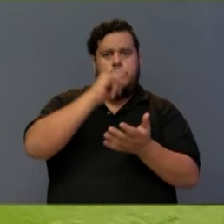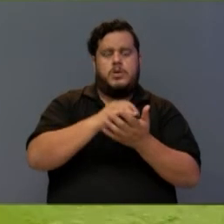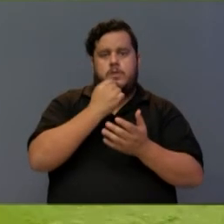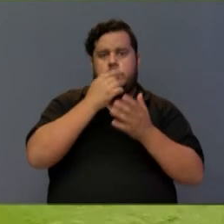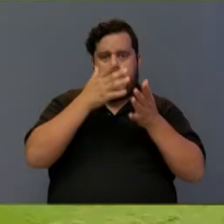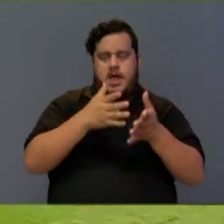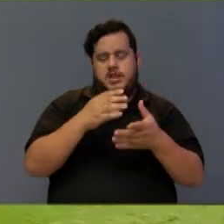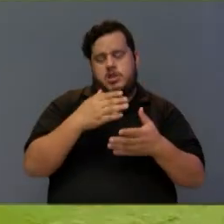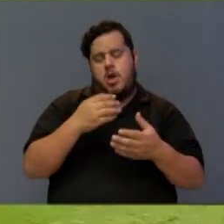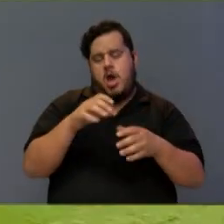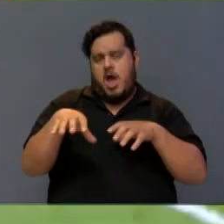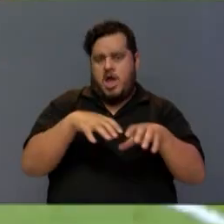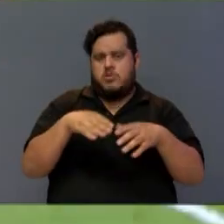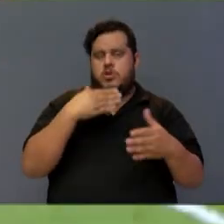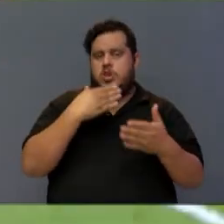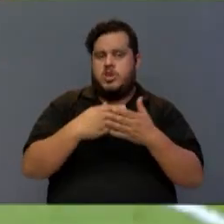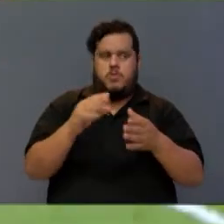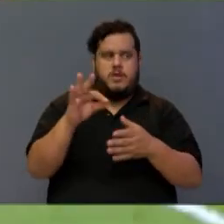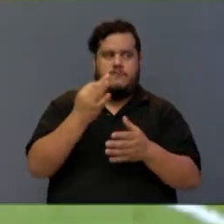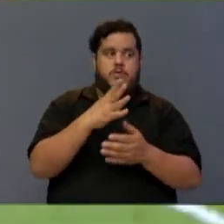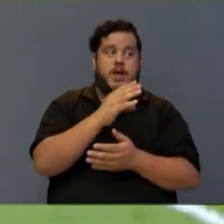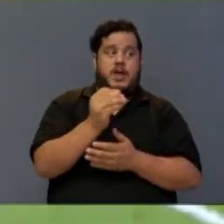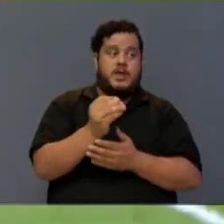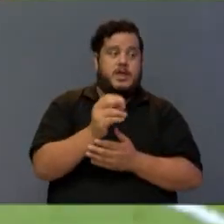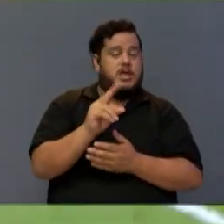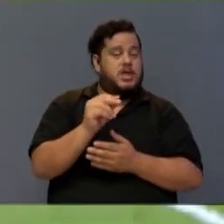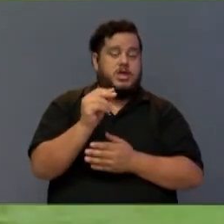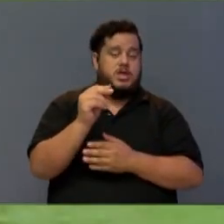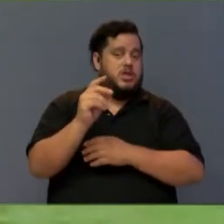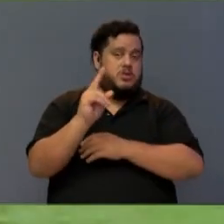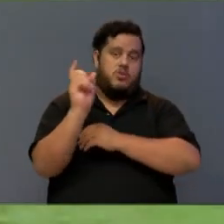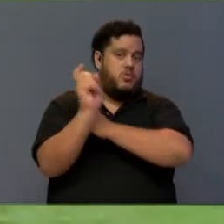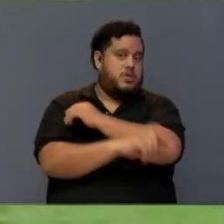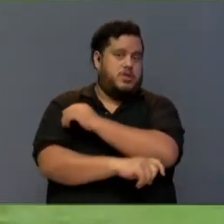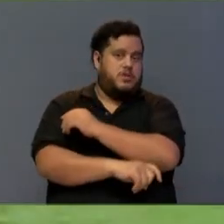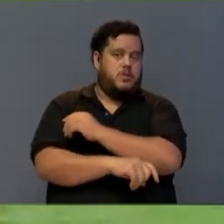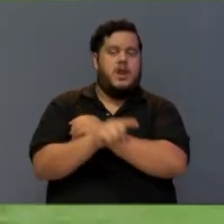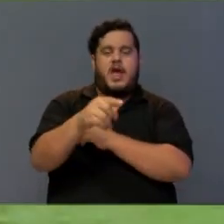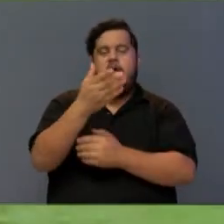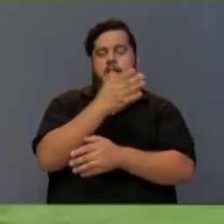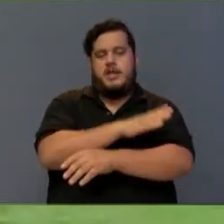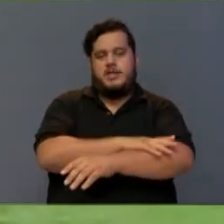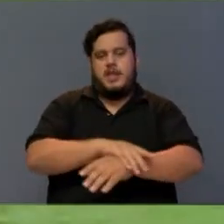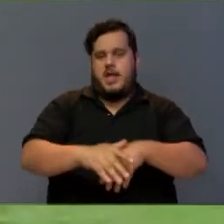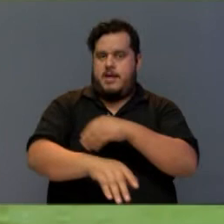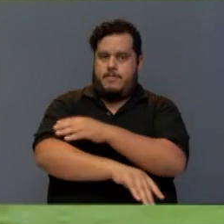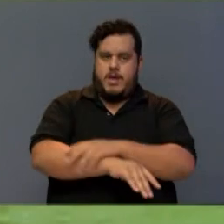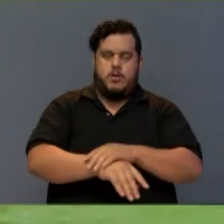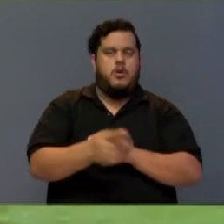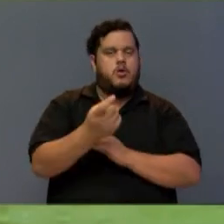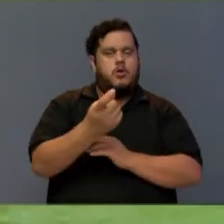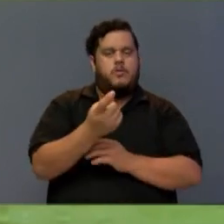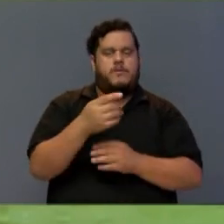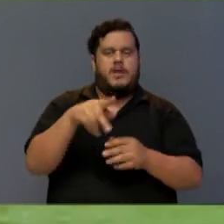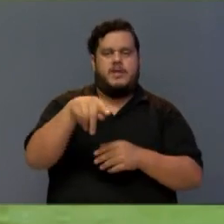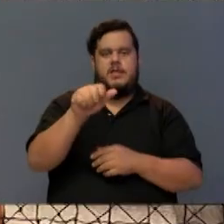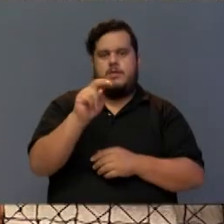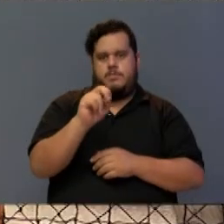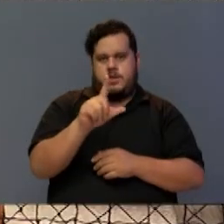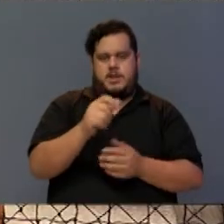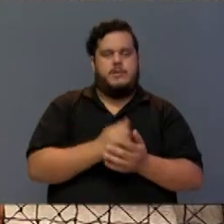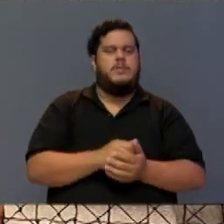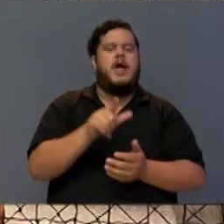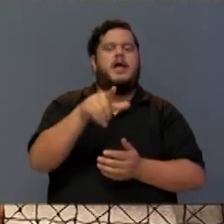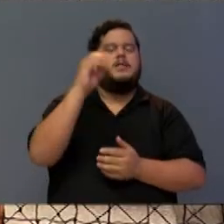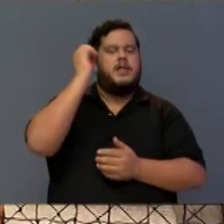actúa de buena forma basado en las reglas del juego y no sanciona tal dicha mano como falta de penal ahí está el